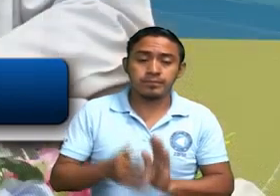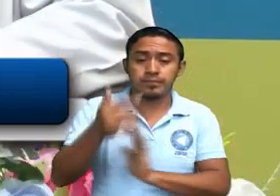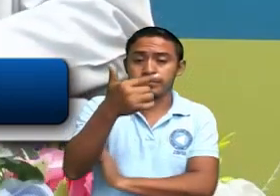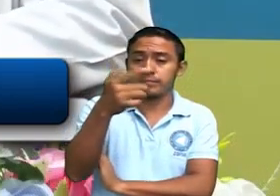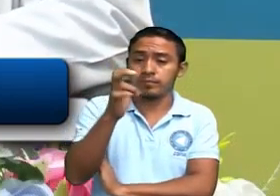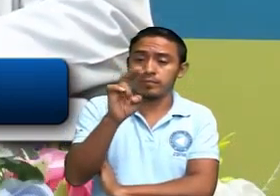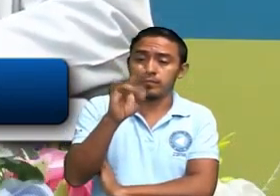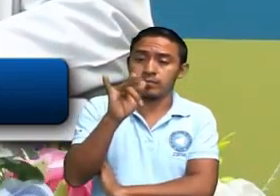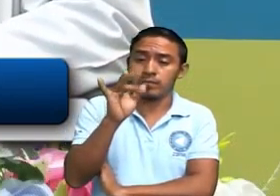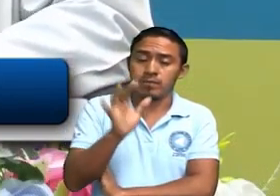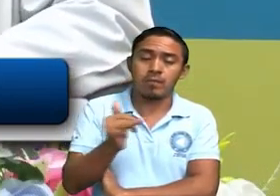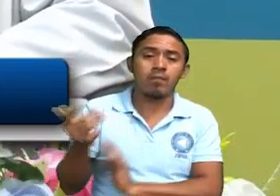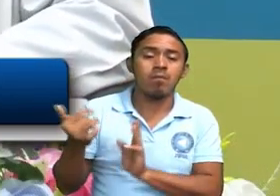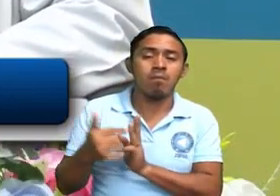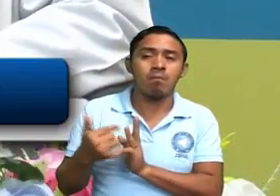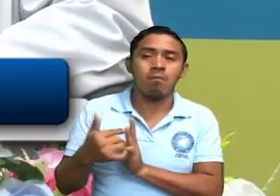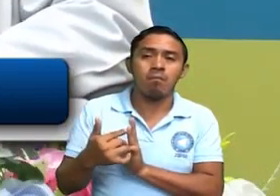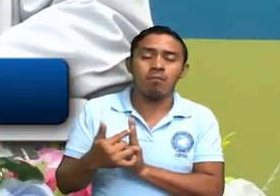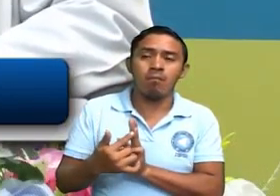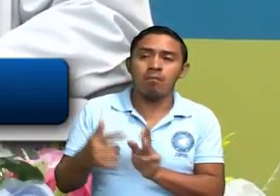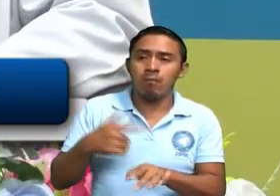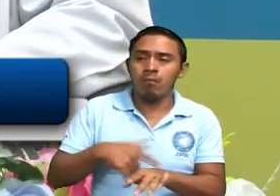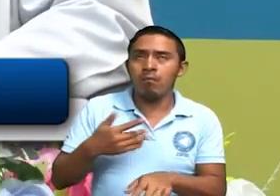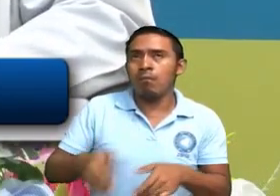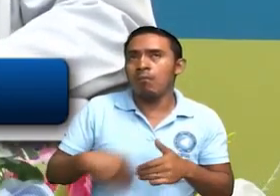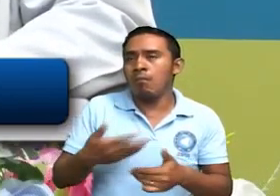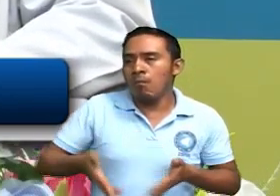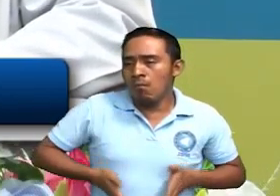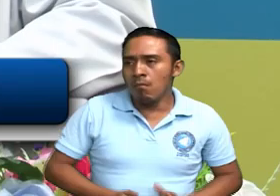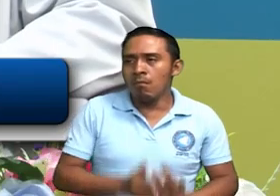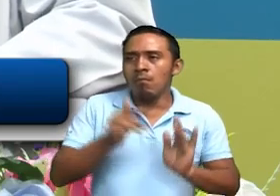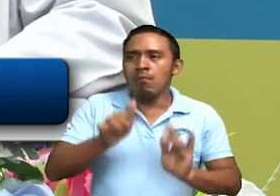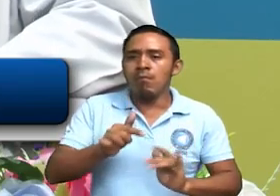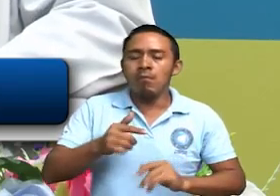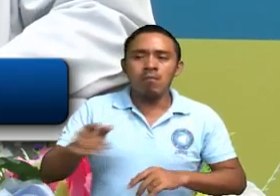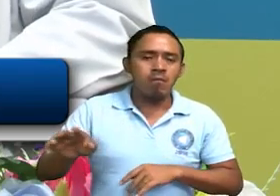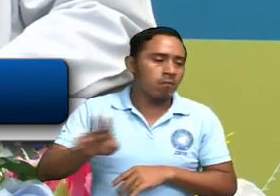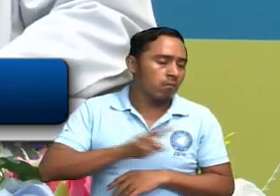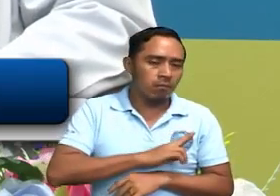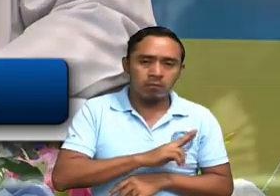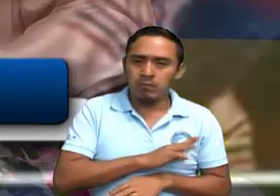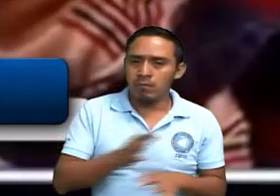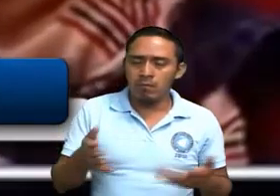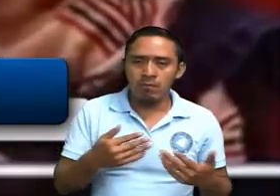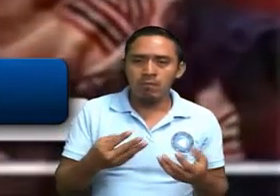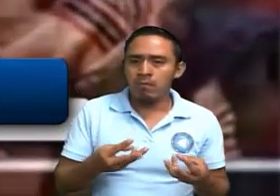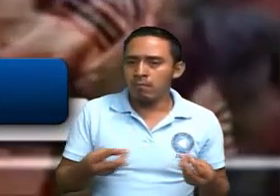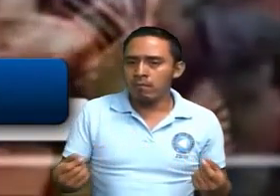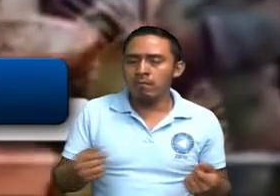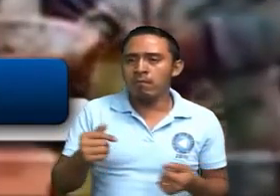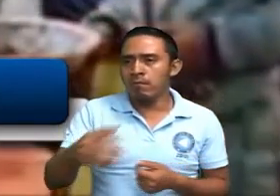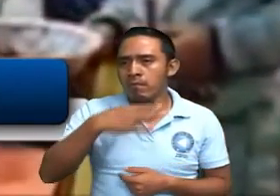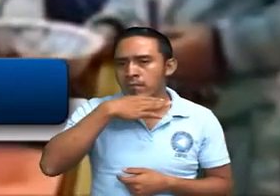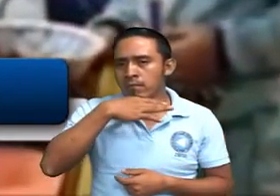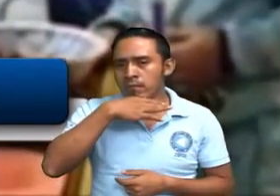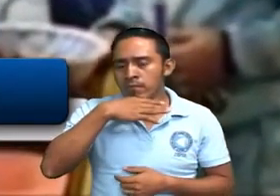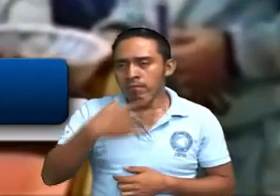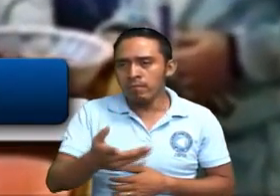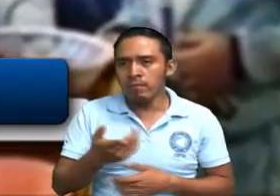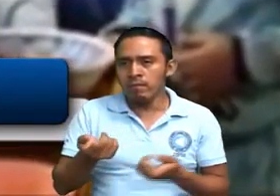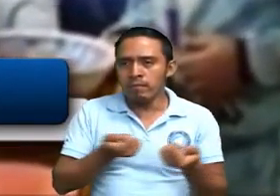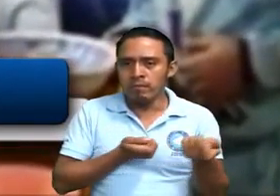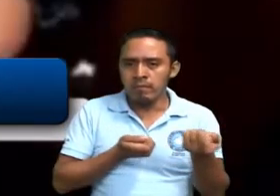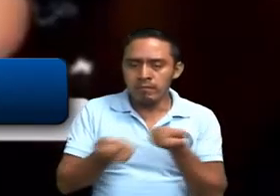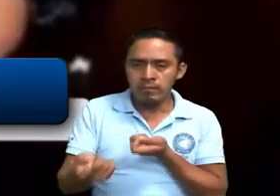genéticas, aquellas que son ya durante el parto, ese tipo de sordera ya son un poco más difícil de